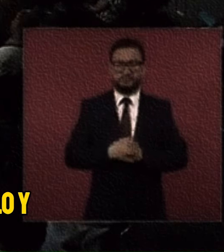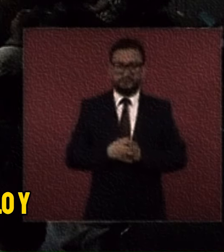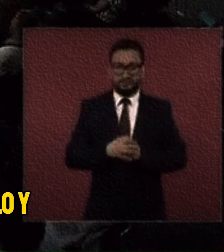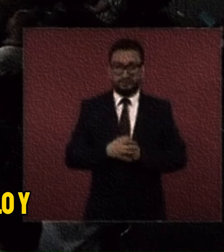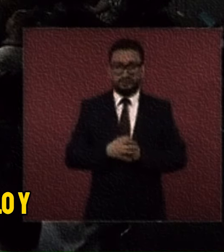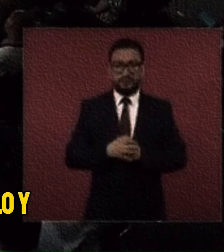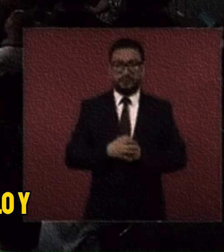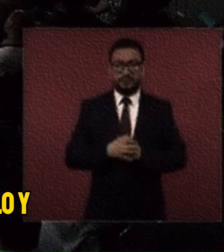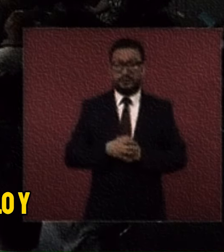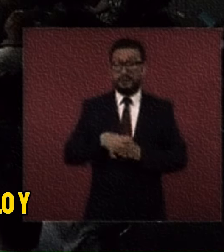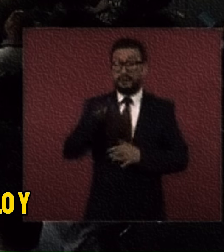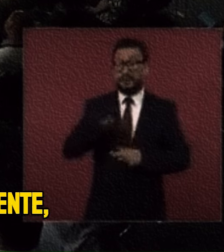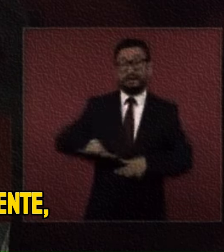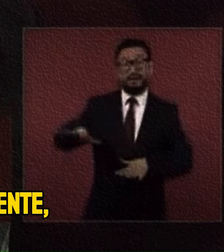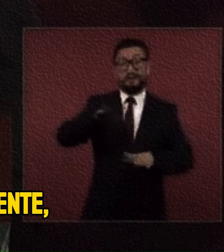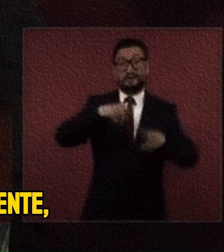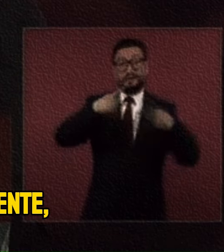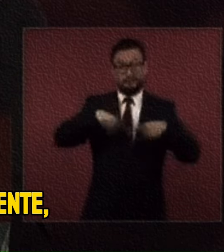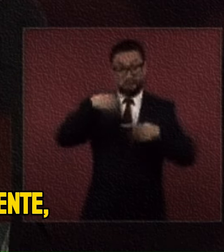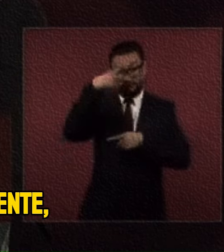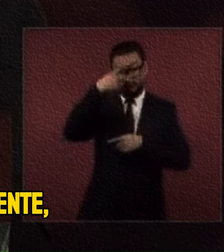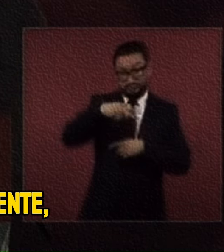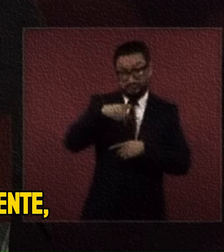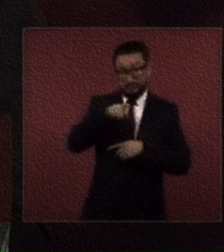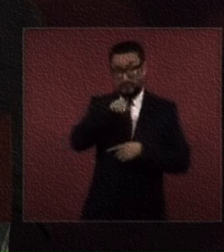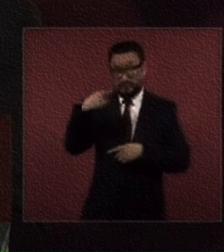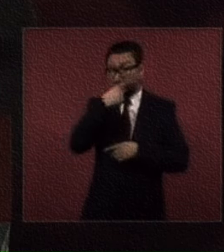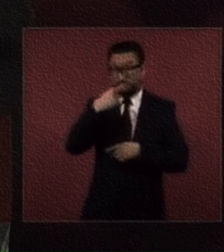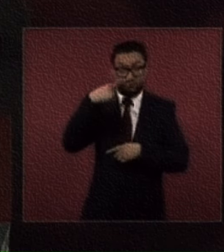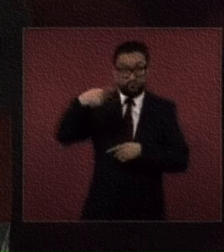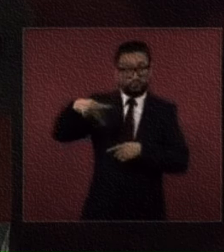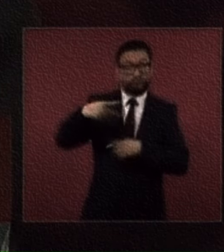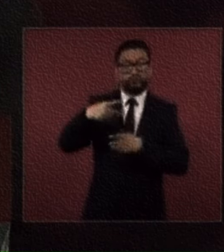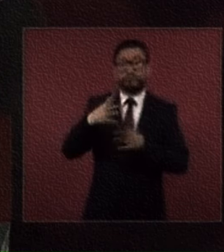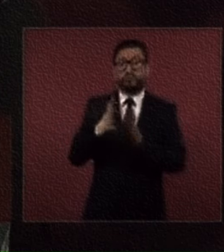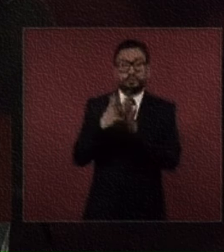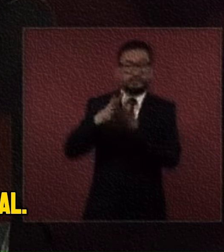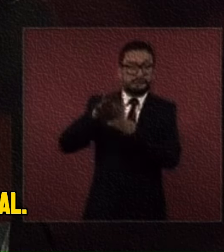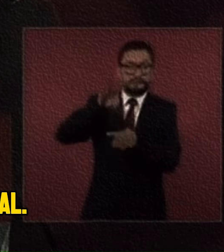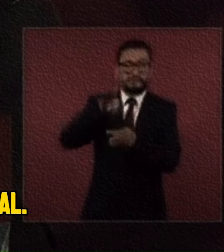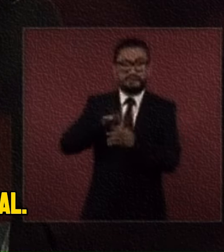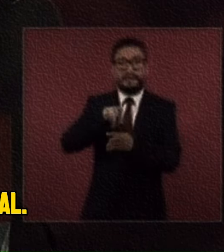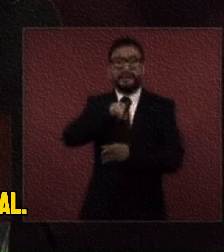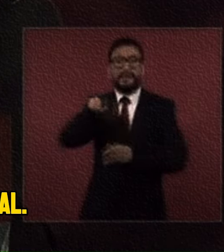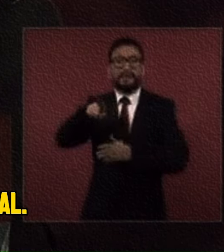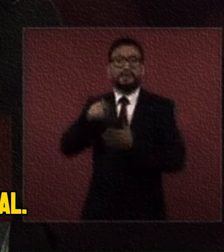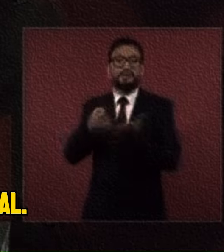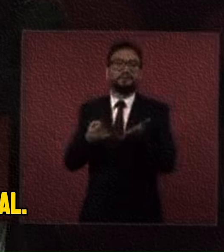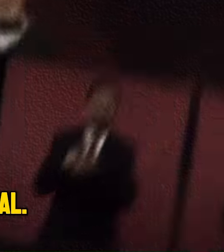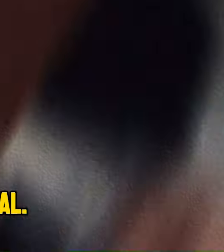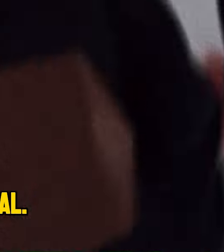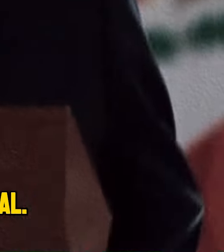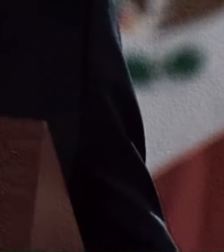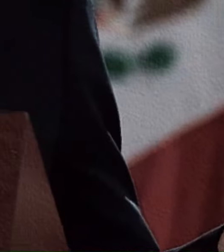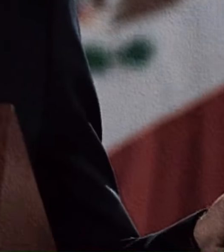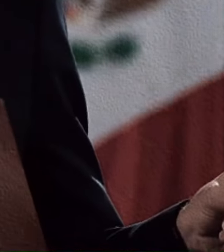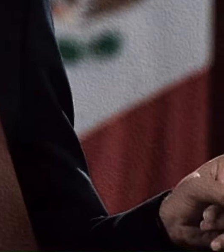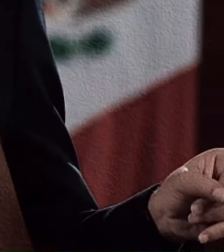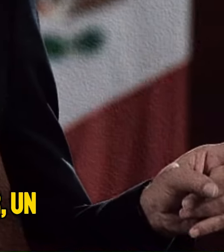banda y adiós, yo me jubilo, y nunca he actuado de manera inconsecuente, terminó mi ciclo, me voy a ir muy contento, indicó el mandatario